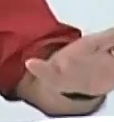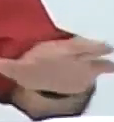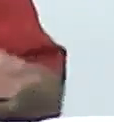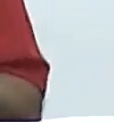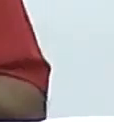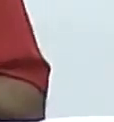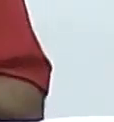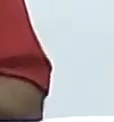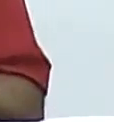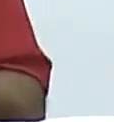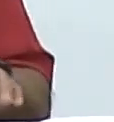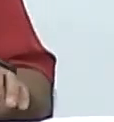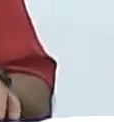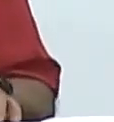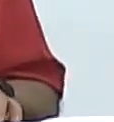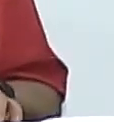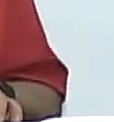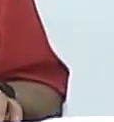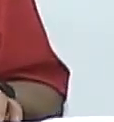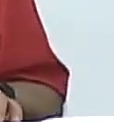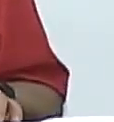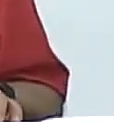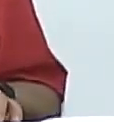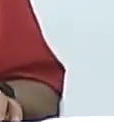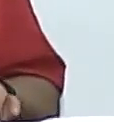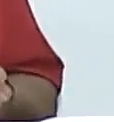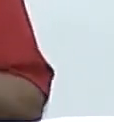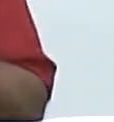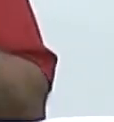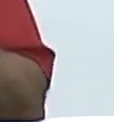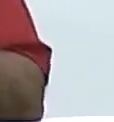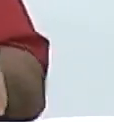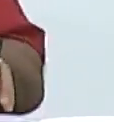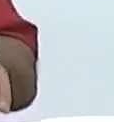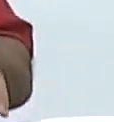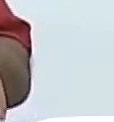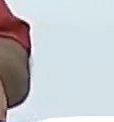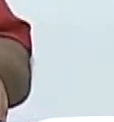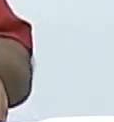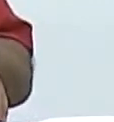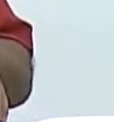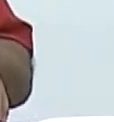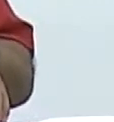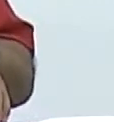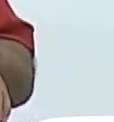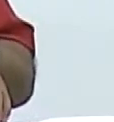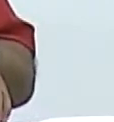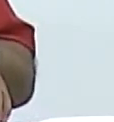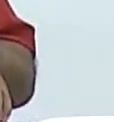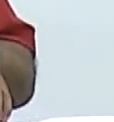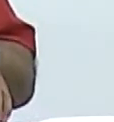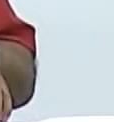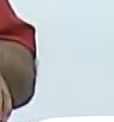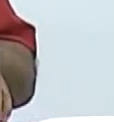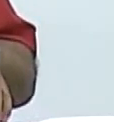A esa persona que aún viviendo allí vota en otro lado, le estamos dando la oportunidad que vote en esa